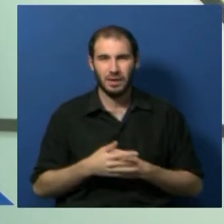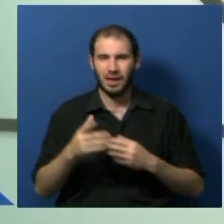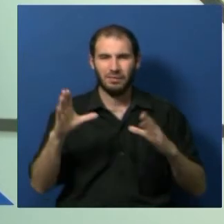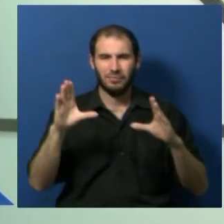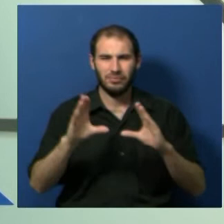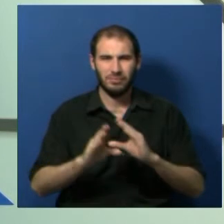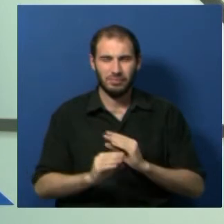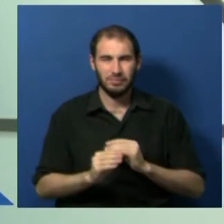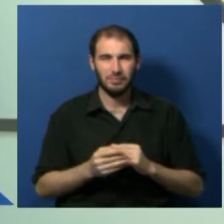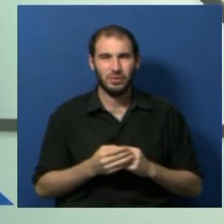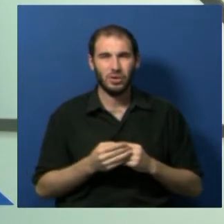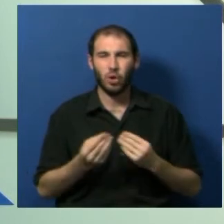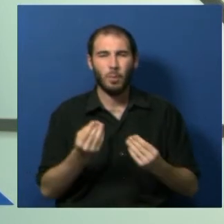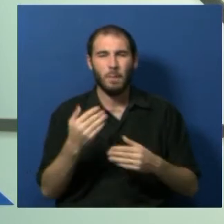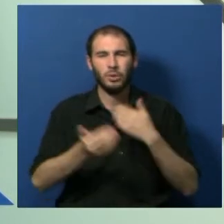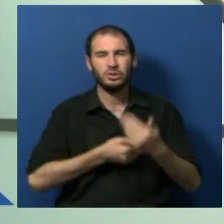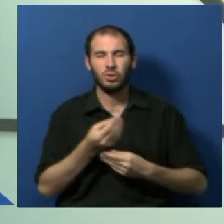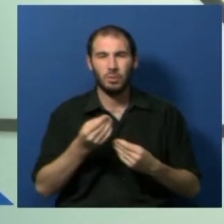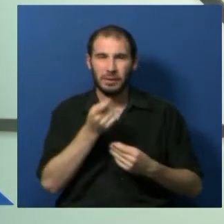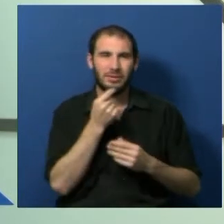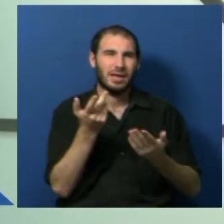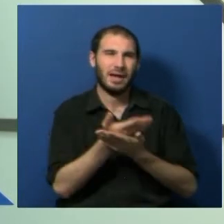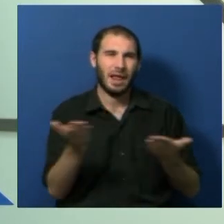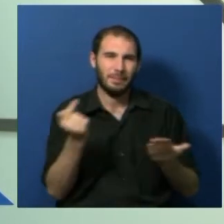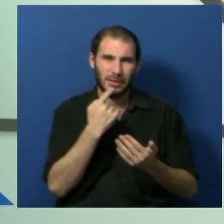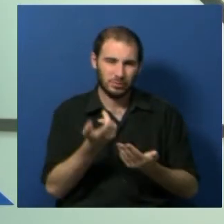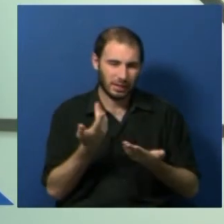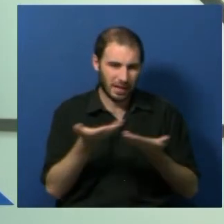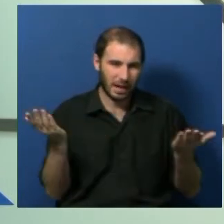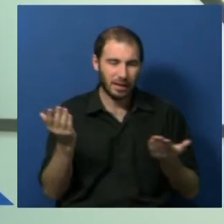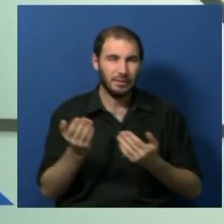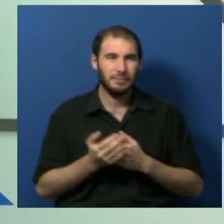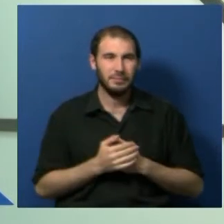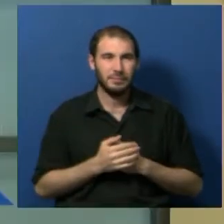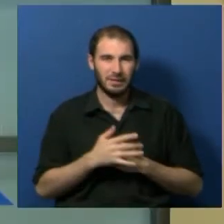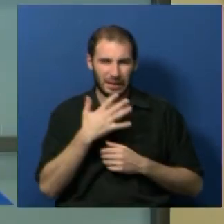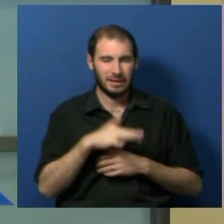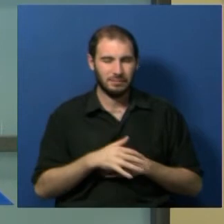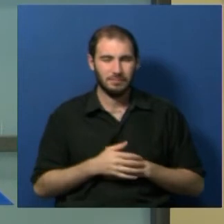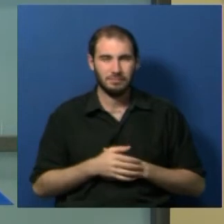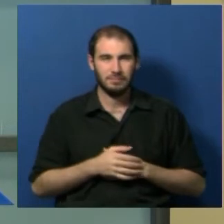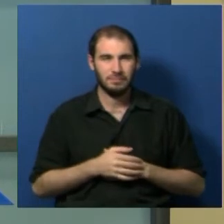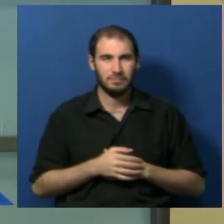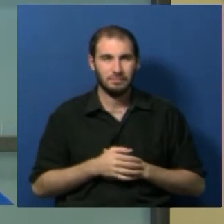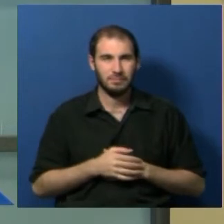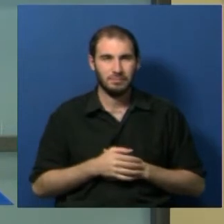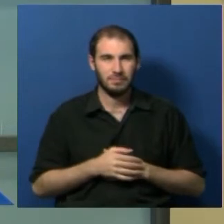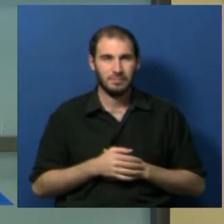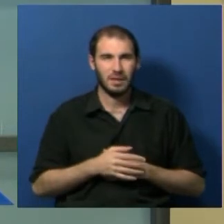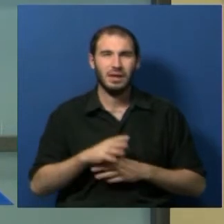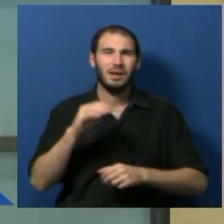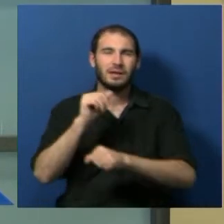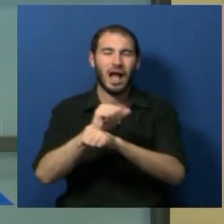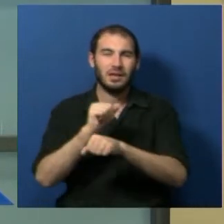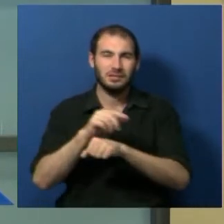decaimiento? ¿Cómo has vivido este proceso? Puede ser muy general mi pregunta, pero... Sí, no, sí, pero entiendo. Sí. Las